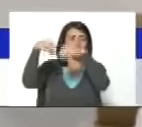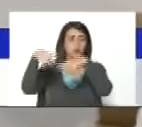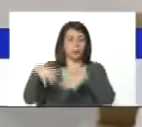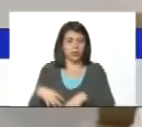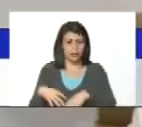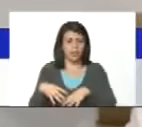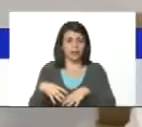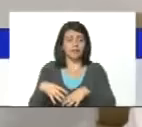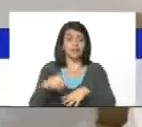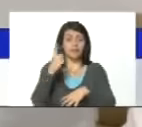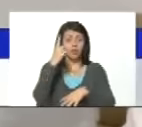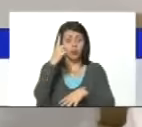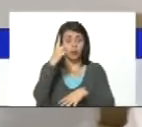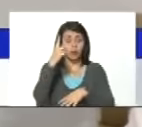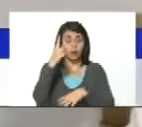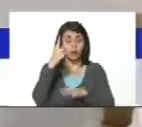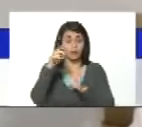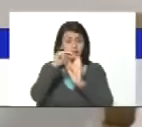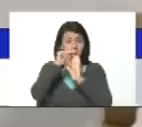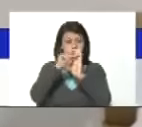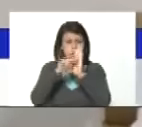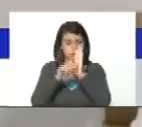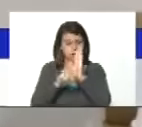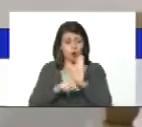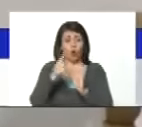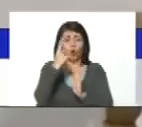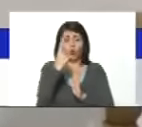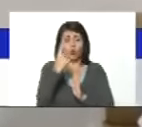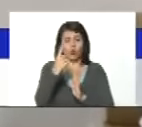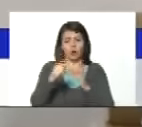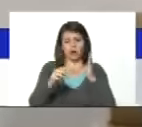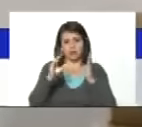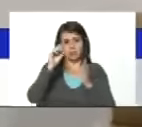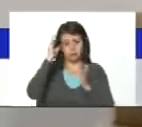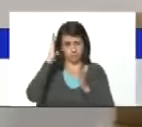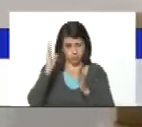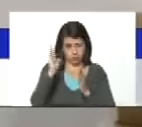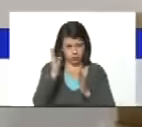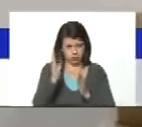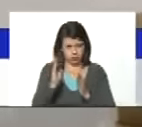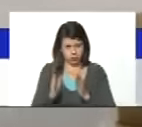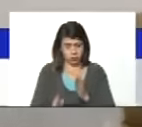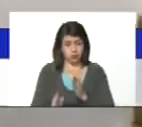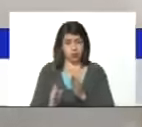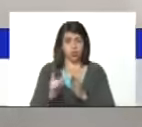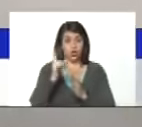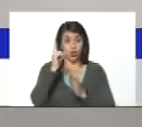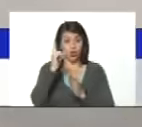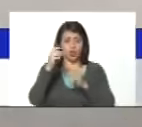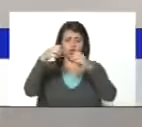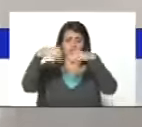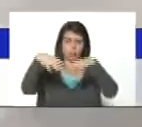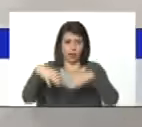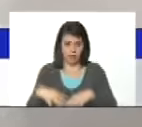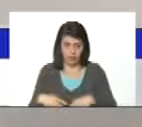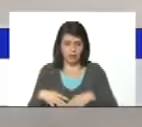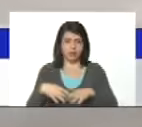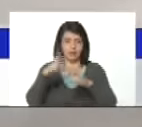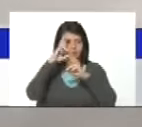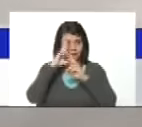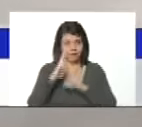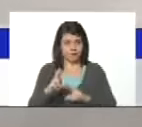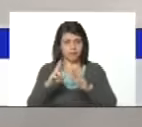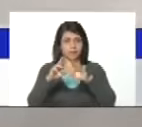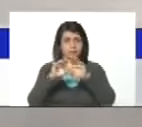suspender una sola de las innumerables sanciones que tienen contra venezolanas y venezolanos de bien, decentes,